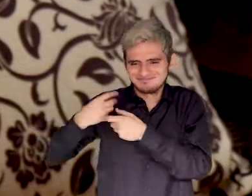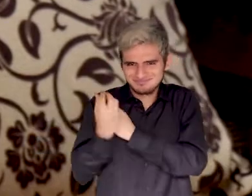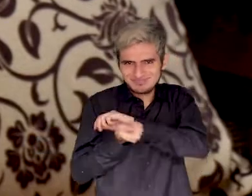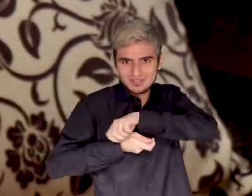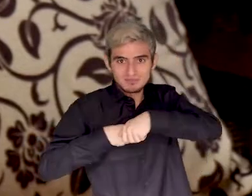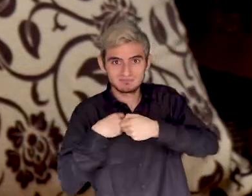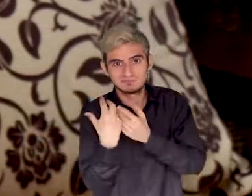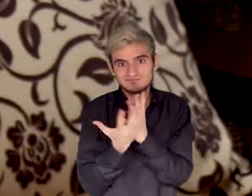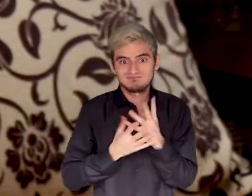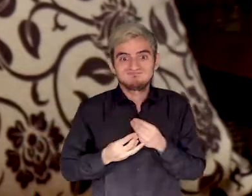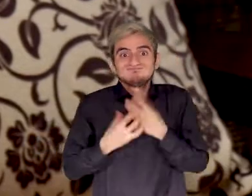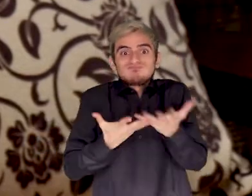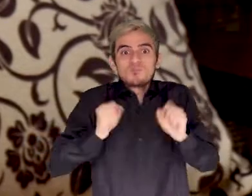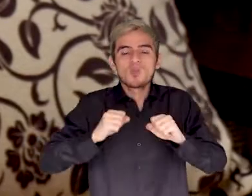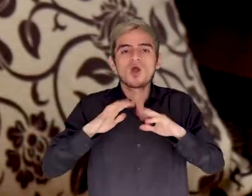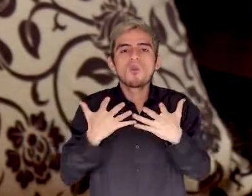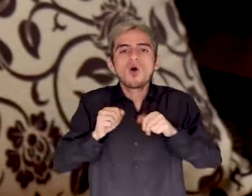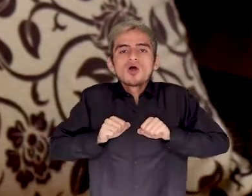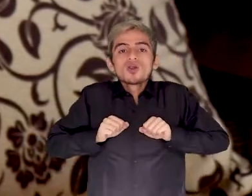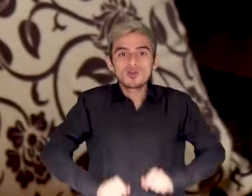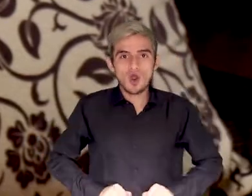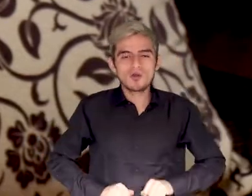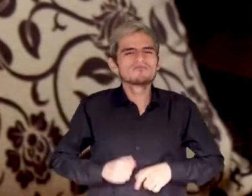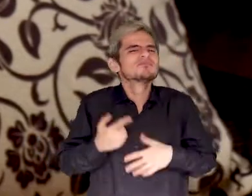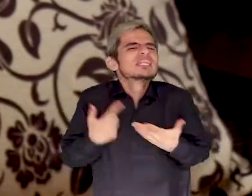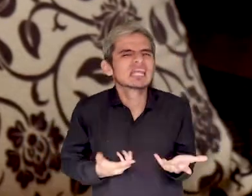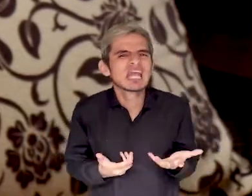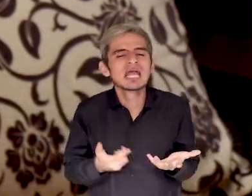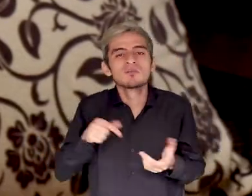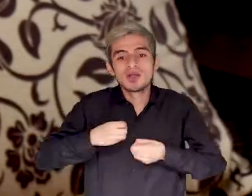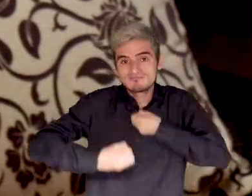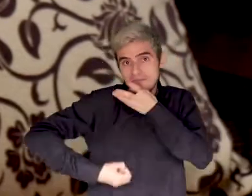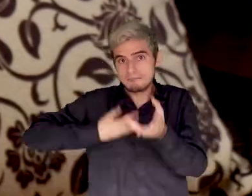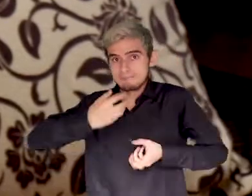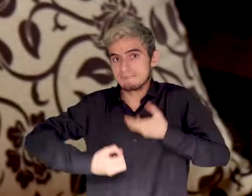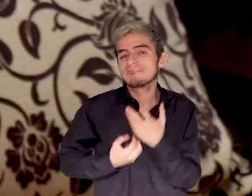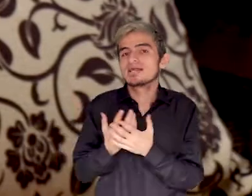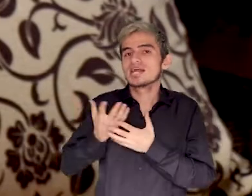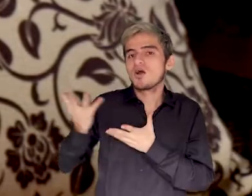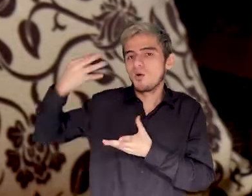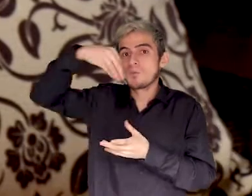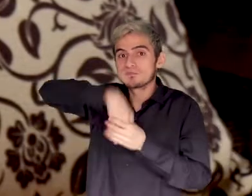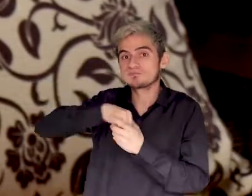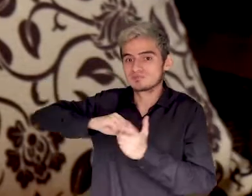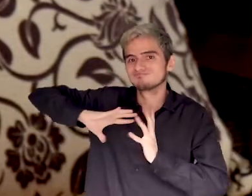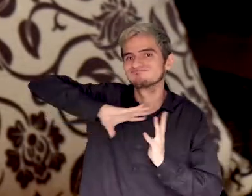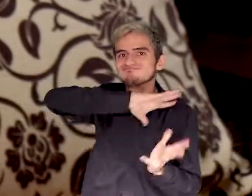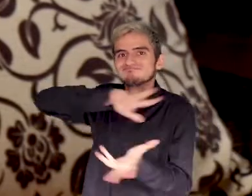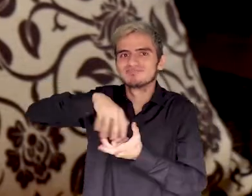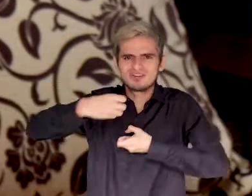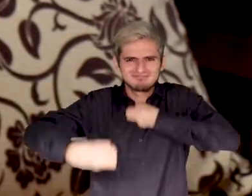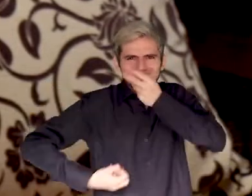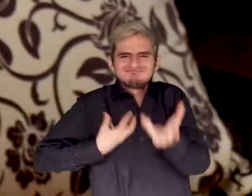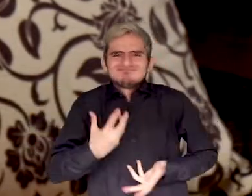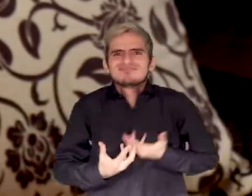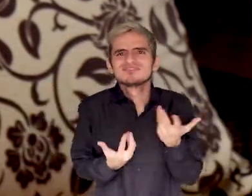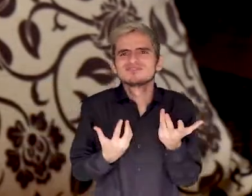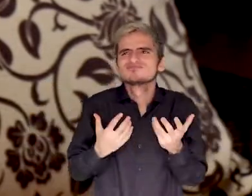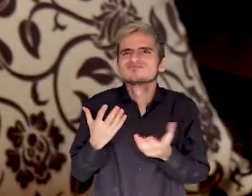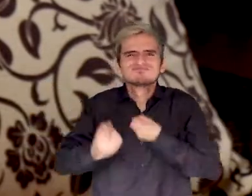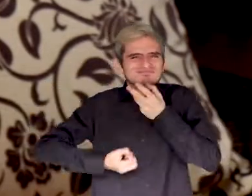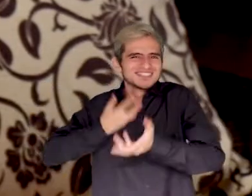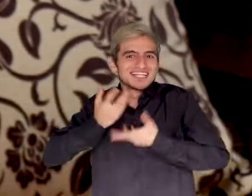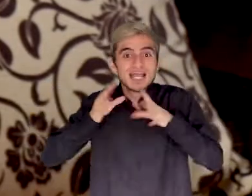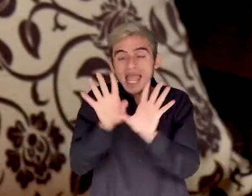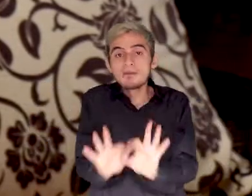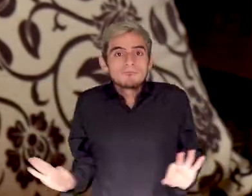set, por ejemplo, en la forma en que contamos las historias, por ejemplo. Nosotras formamos parte del mundo, no